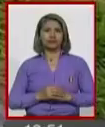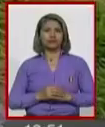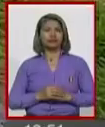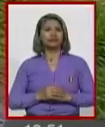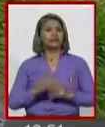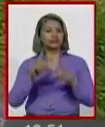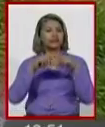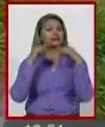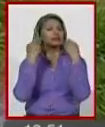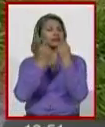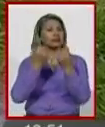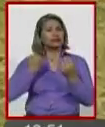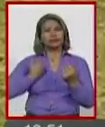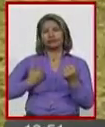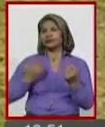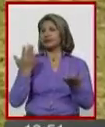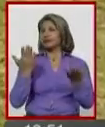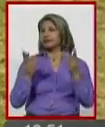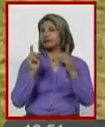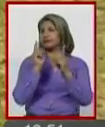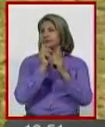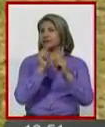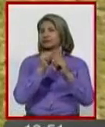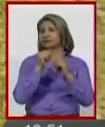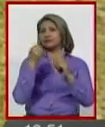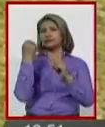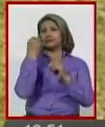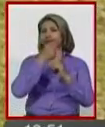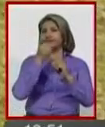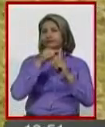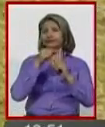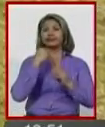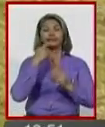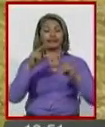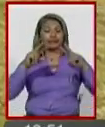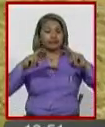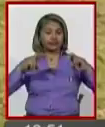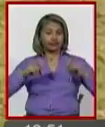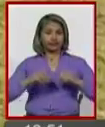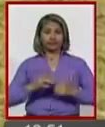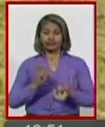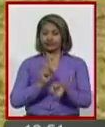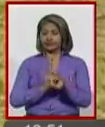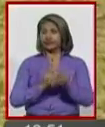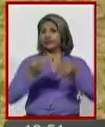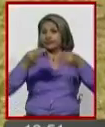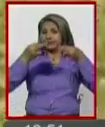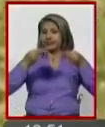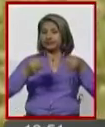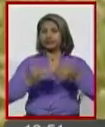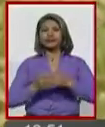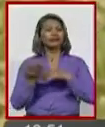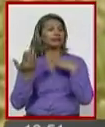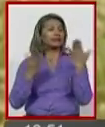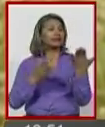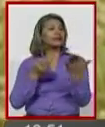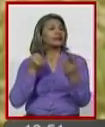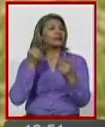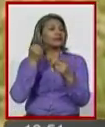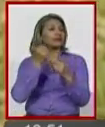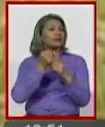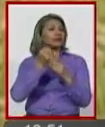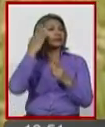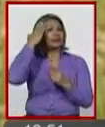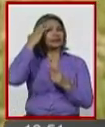ejecutado por un grupo de pandilleros. Inmediatamente el examen médico forense estableció que falleció por un